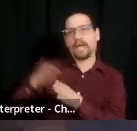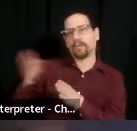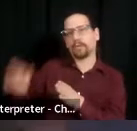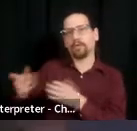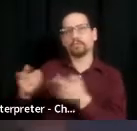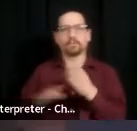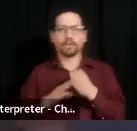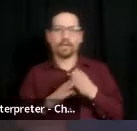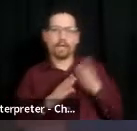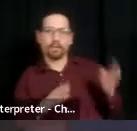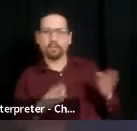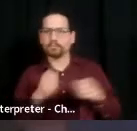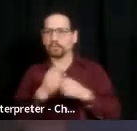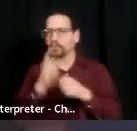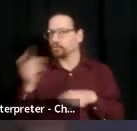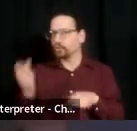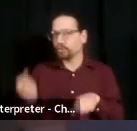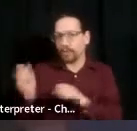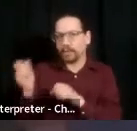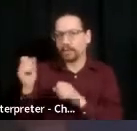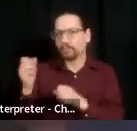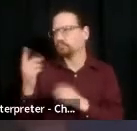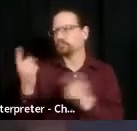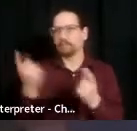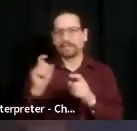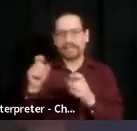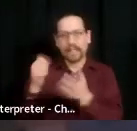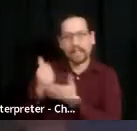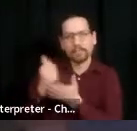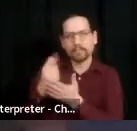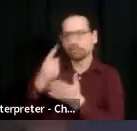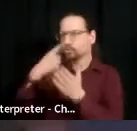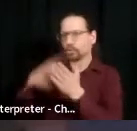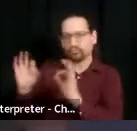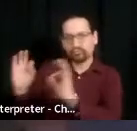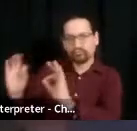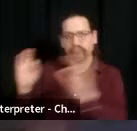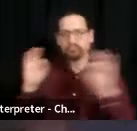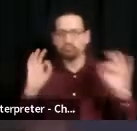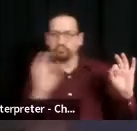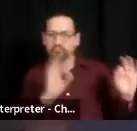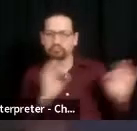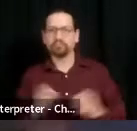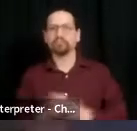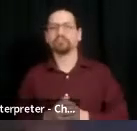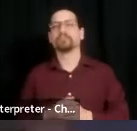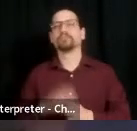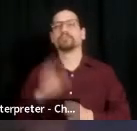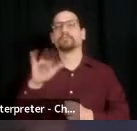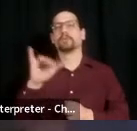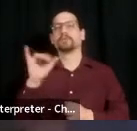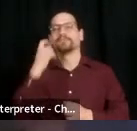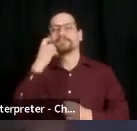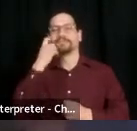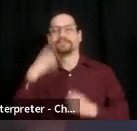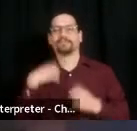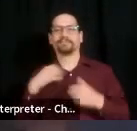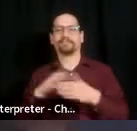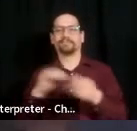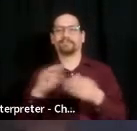okay. I'm just going to say this message also in Spanish. El gobernador acaba de anunciar